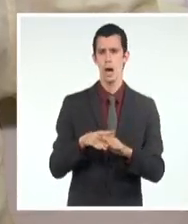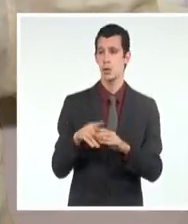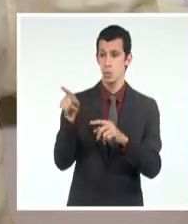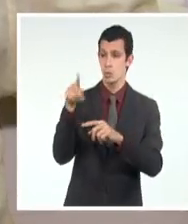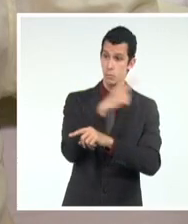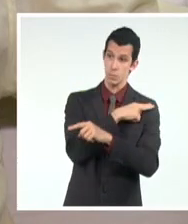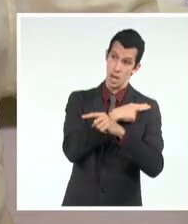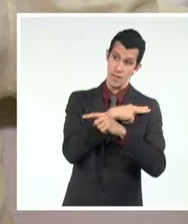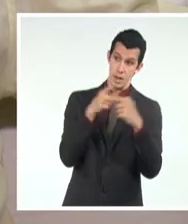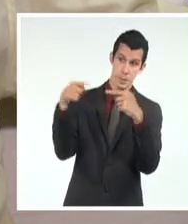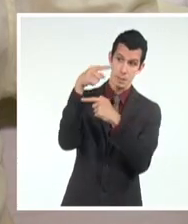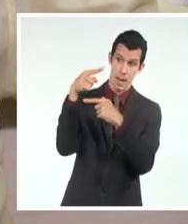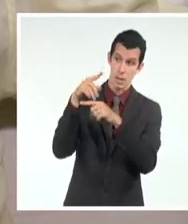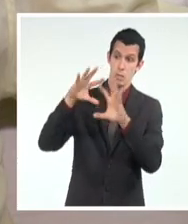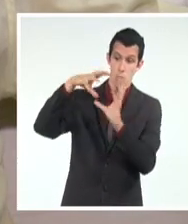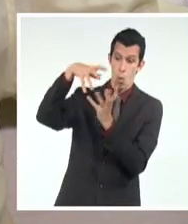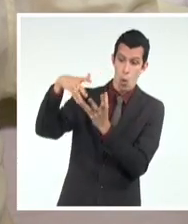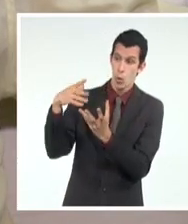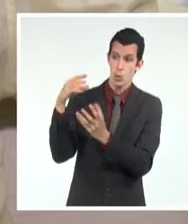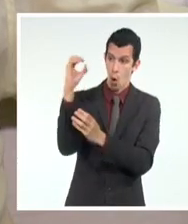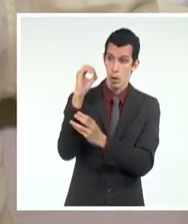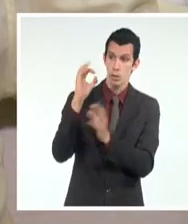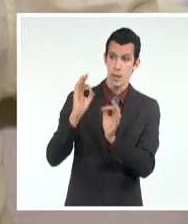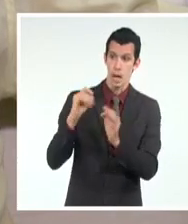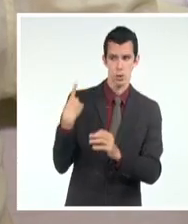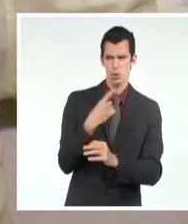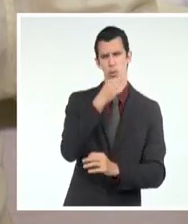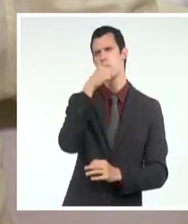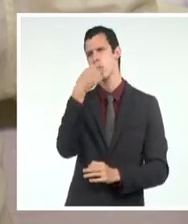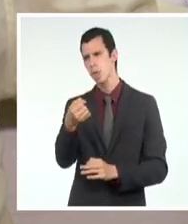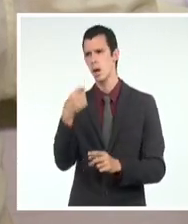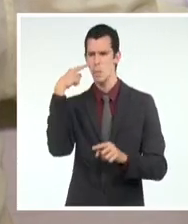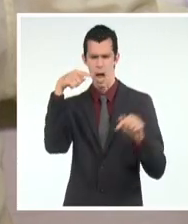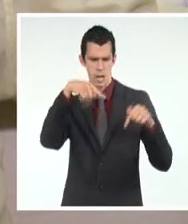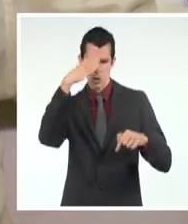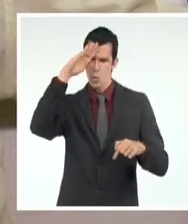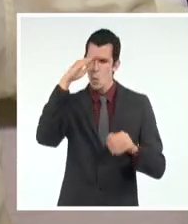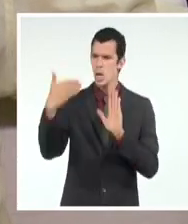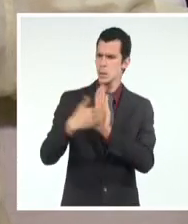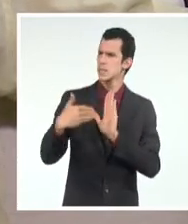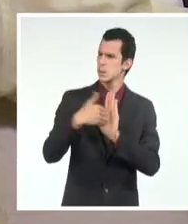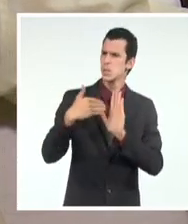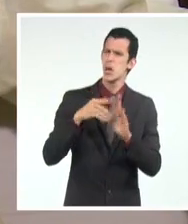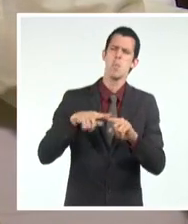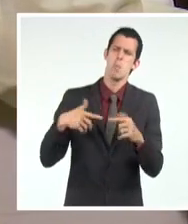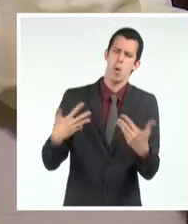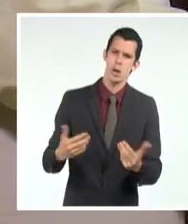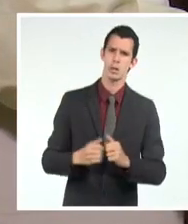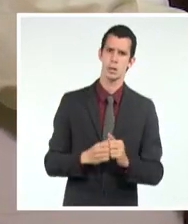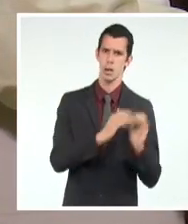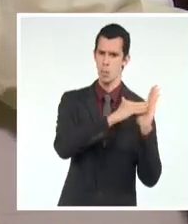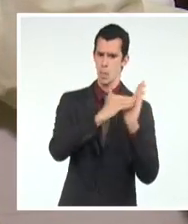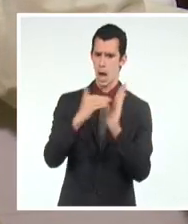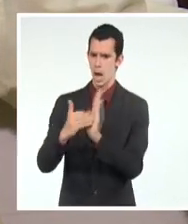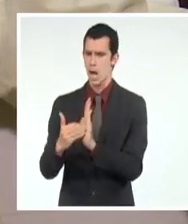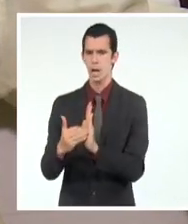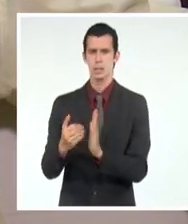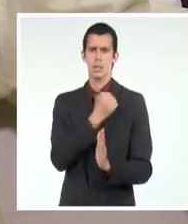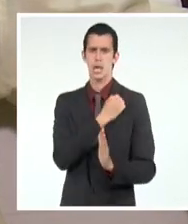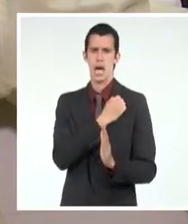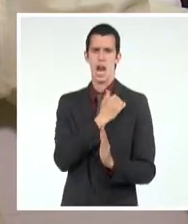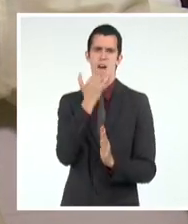ciberdelito que con el uso de las TIC se viene aconteciendo contra nuestro país, acciones que son contrarias